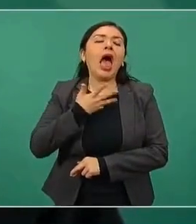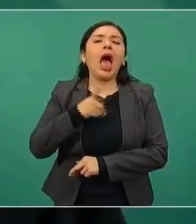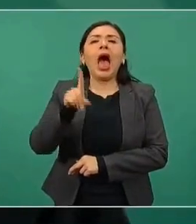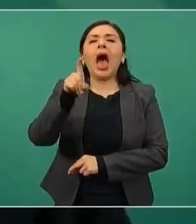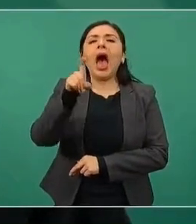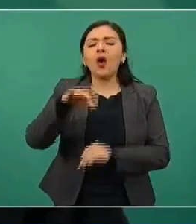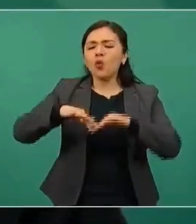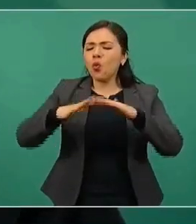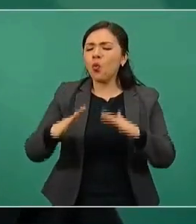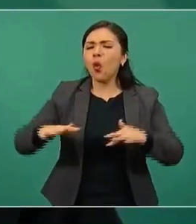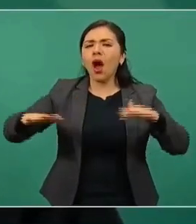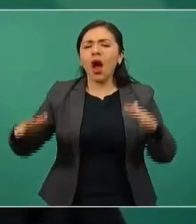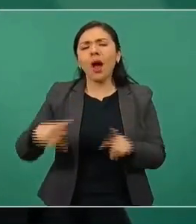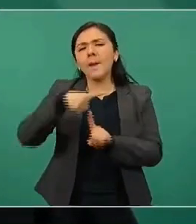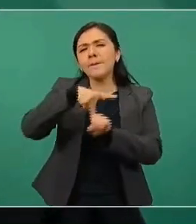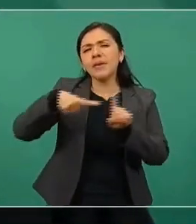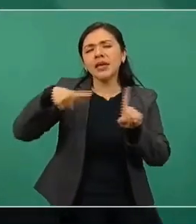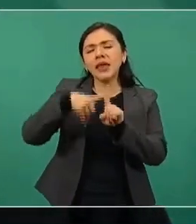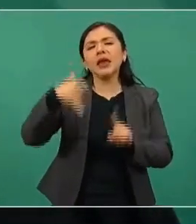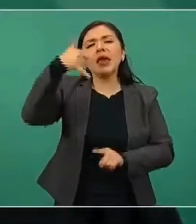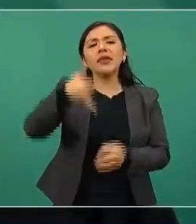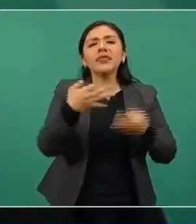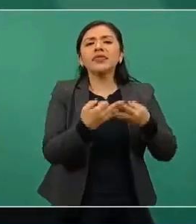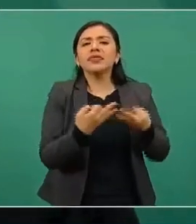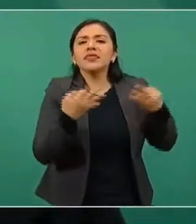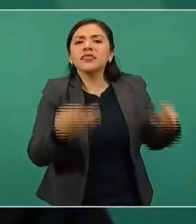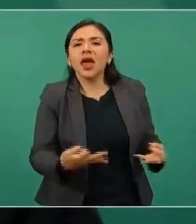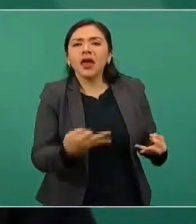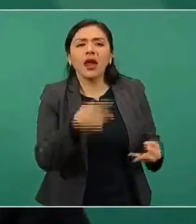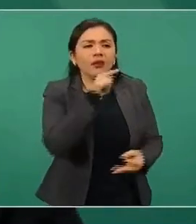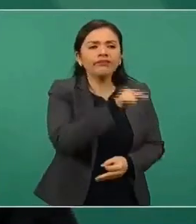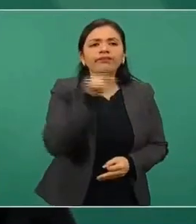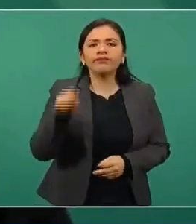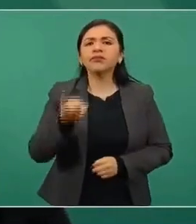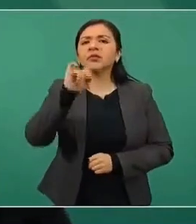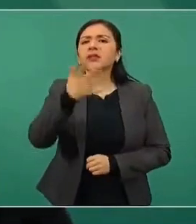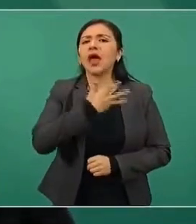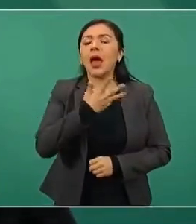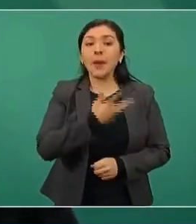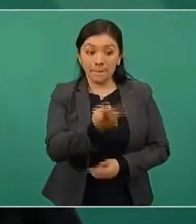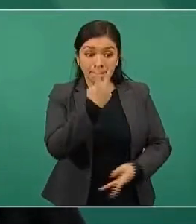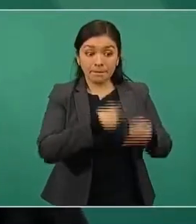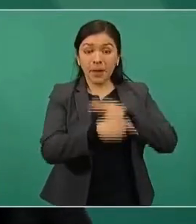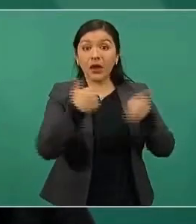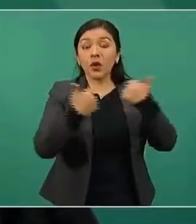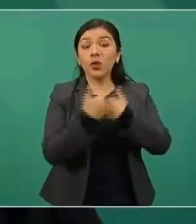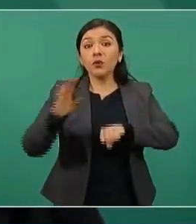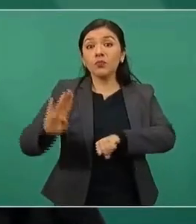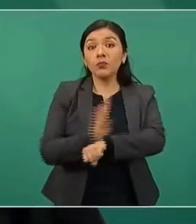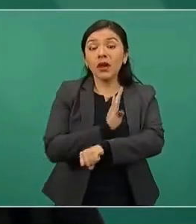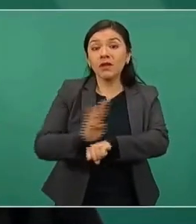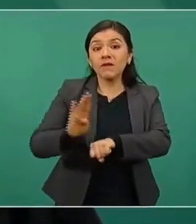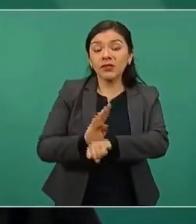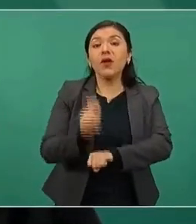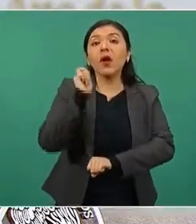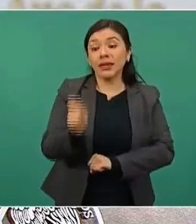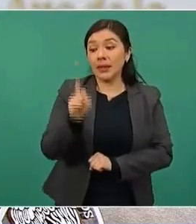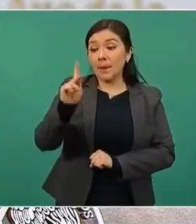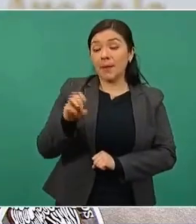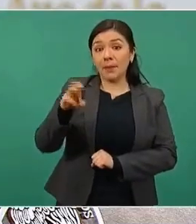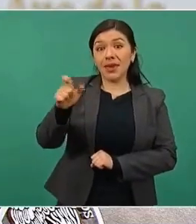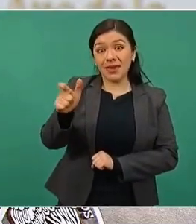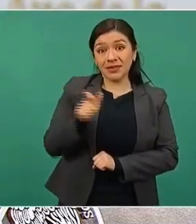someras y en tierra, con un beneficio adicional de que Pemex es